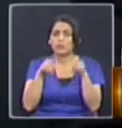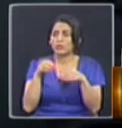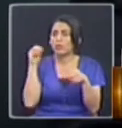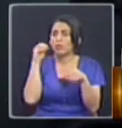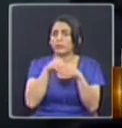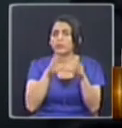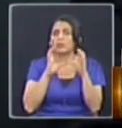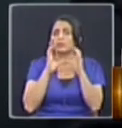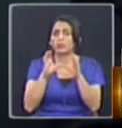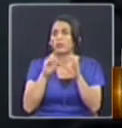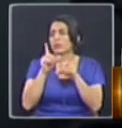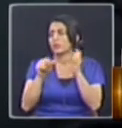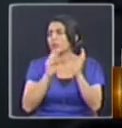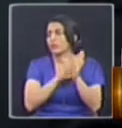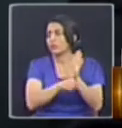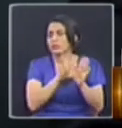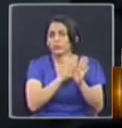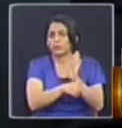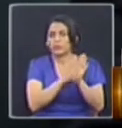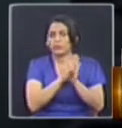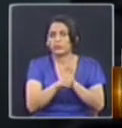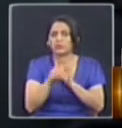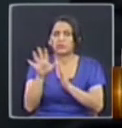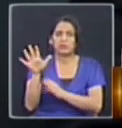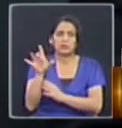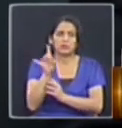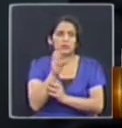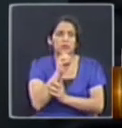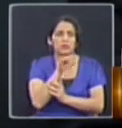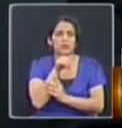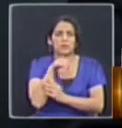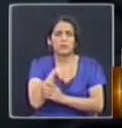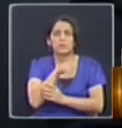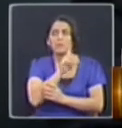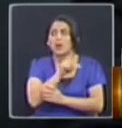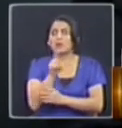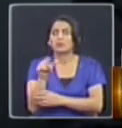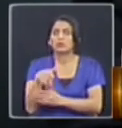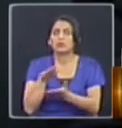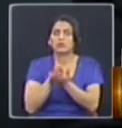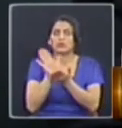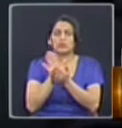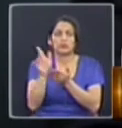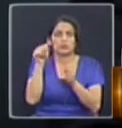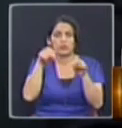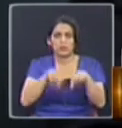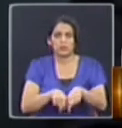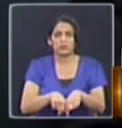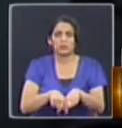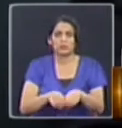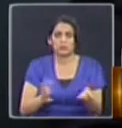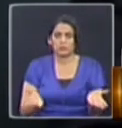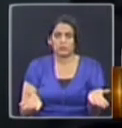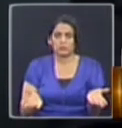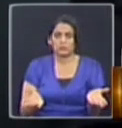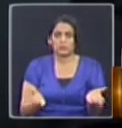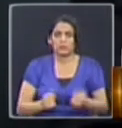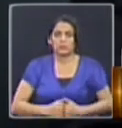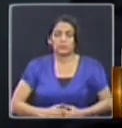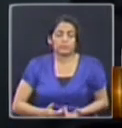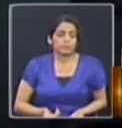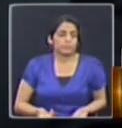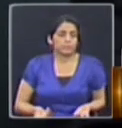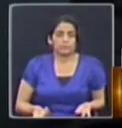que son del público en general, de 580 mil clientes a nivel nacional. De eso estamos hablando.